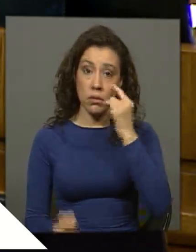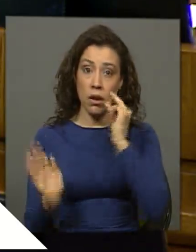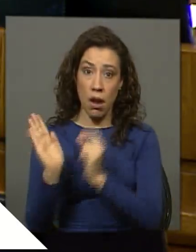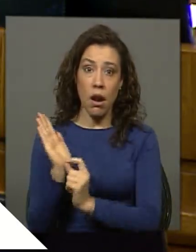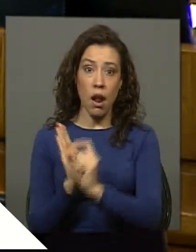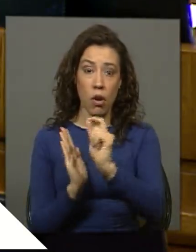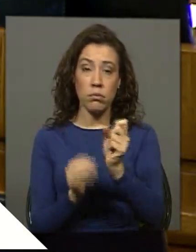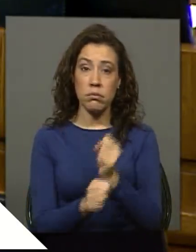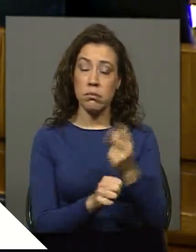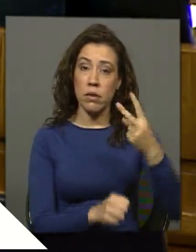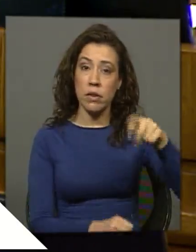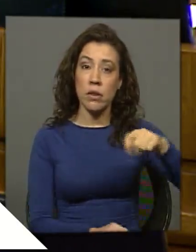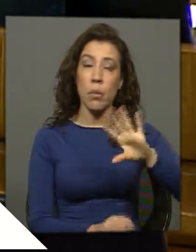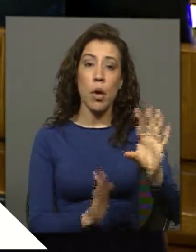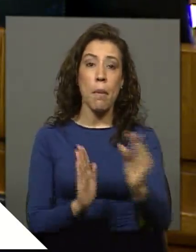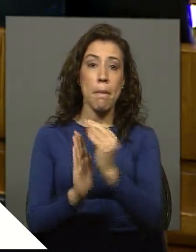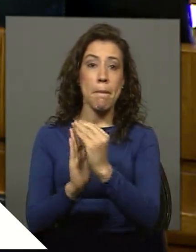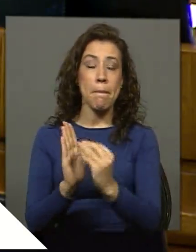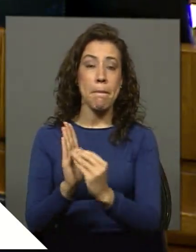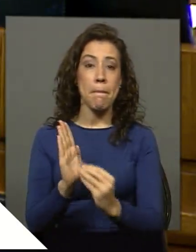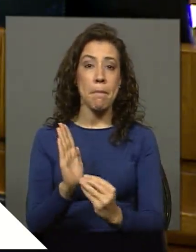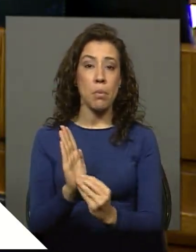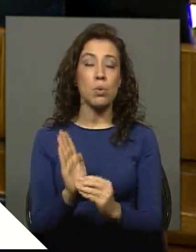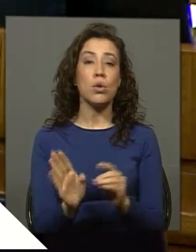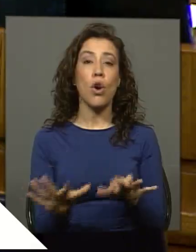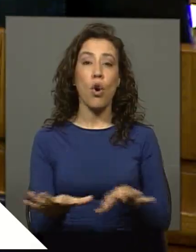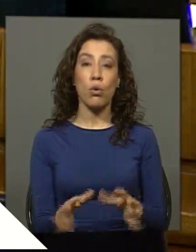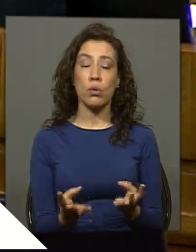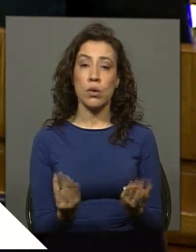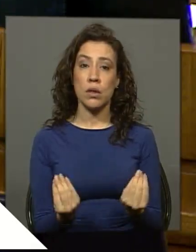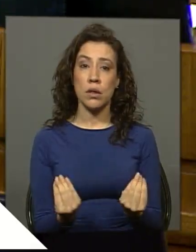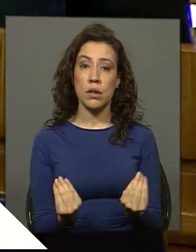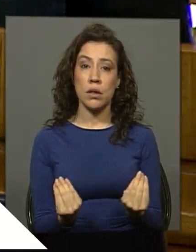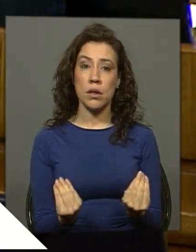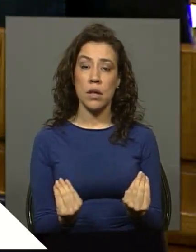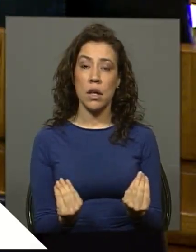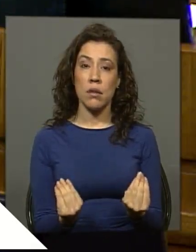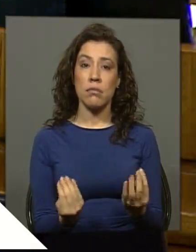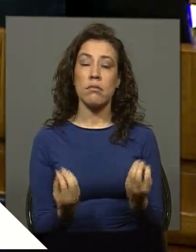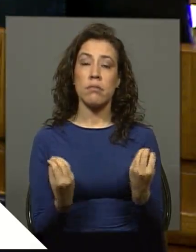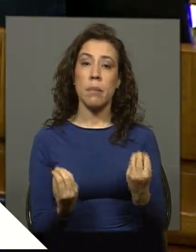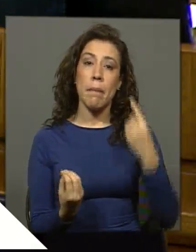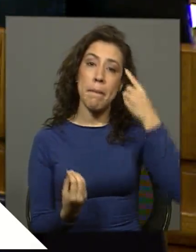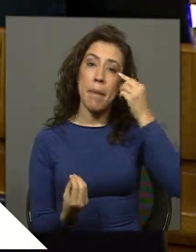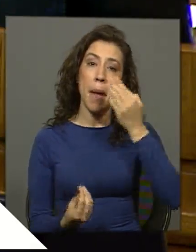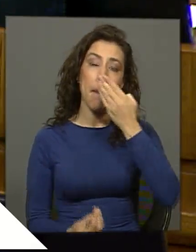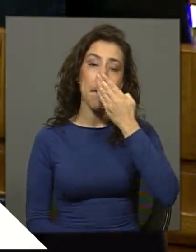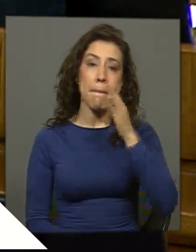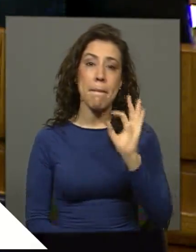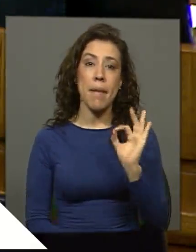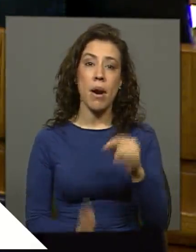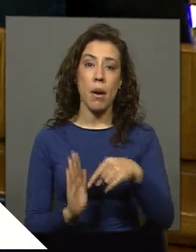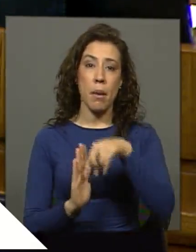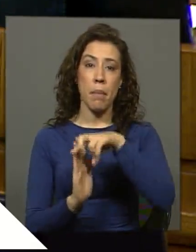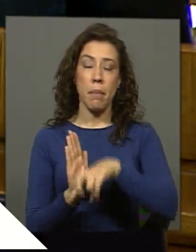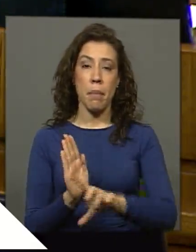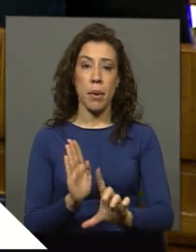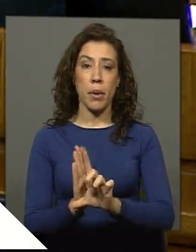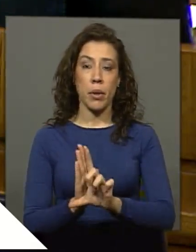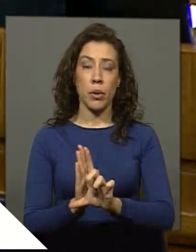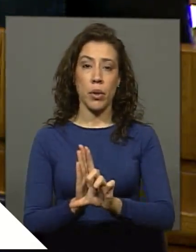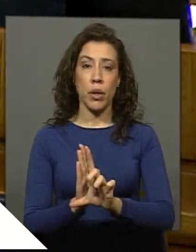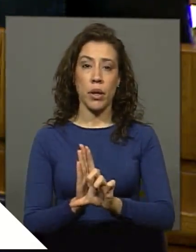al Senado por incorporaciones necesarias y que son saludables para el mejoramiento de este proyecto de ley